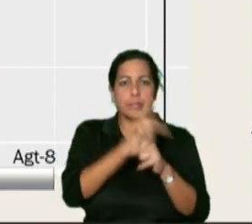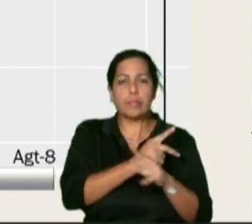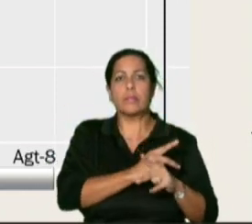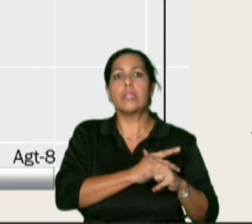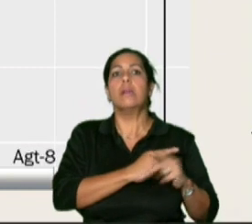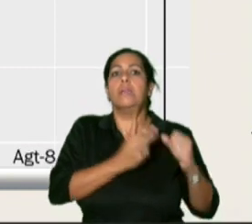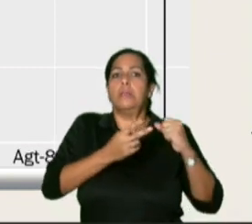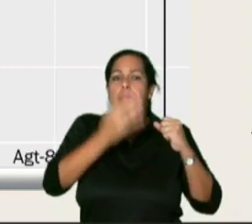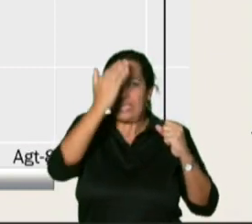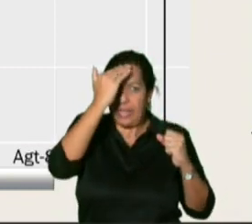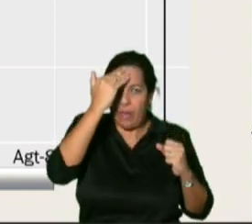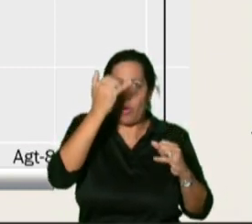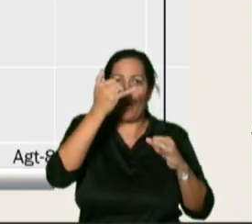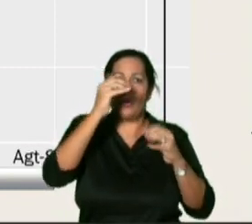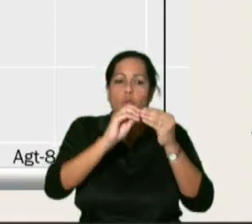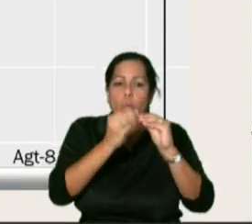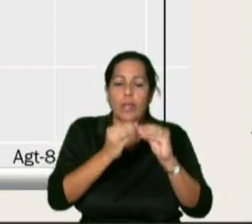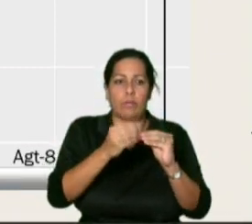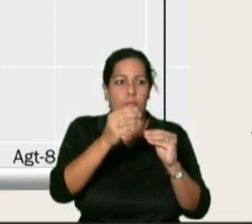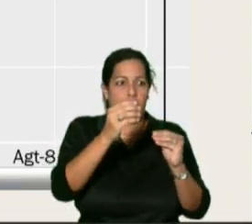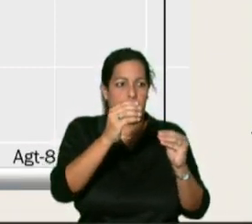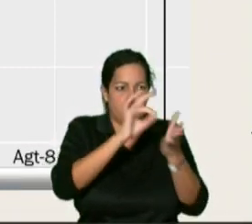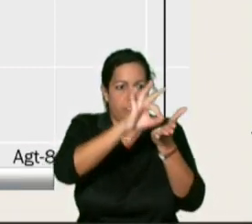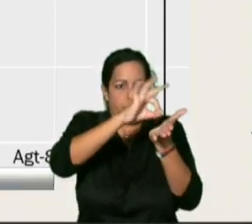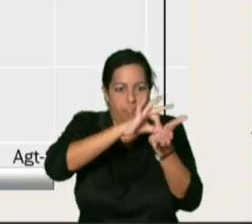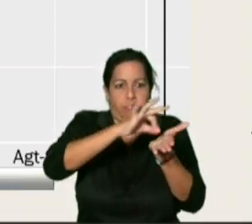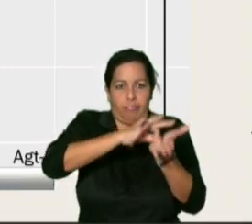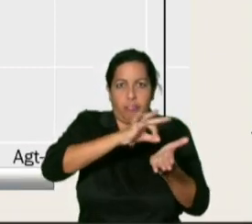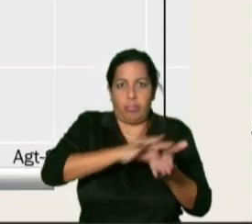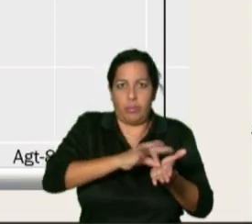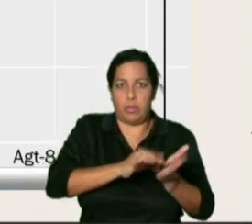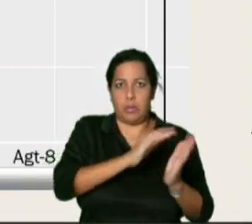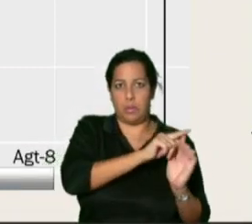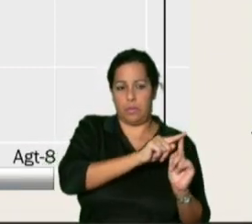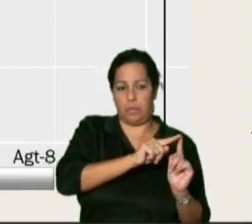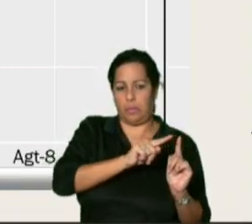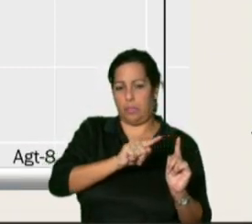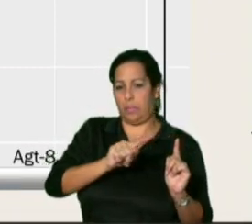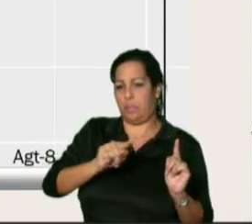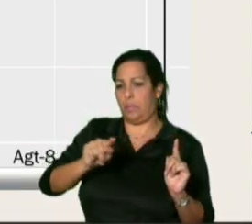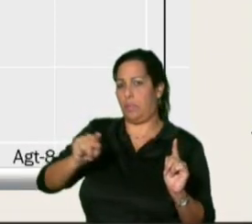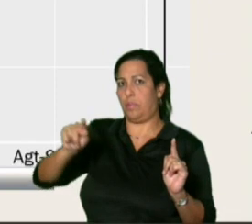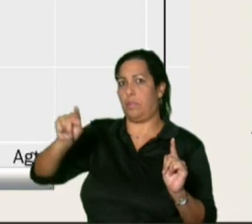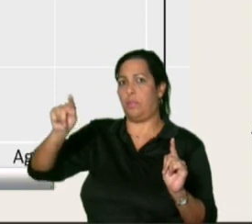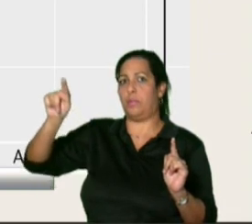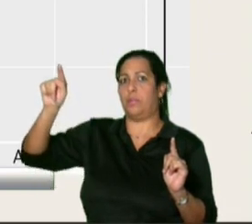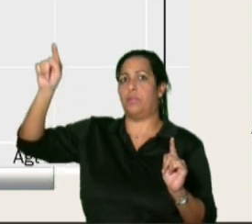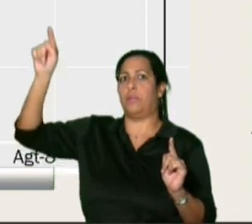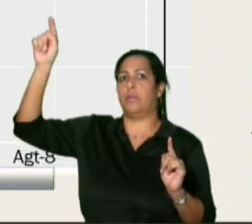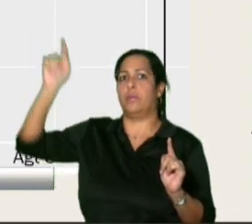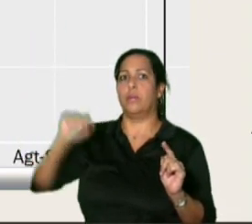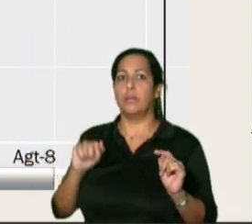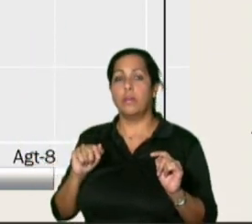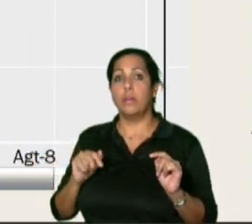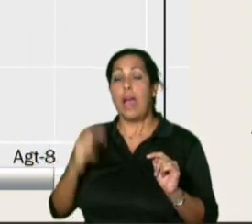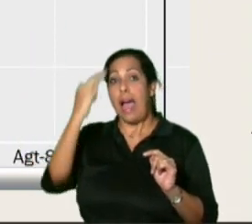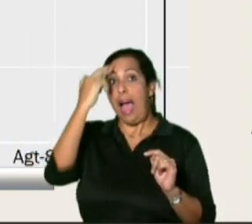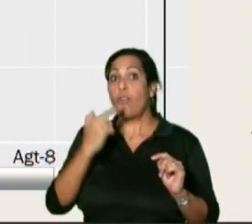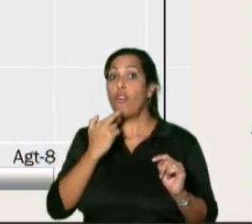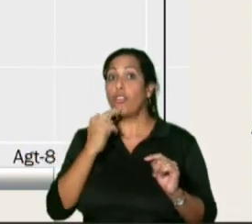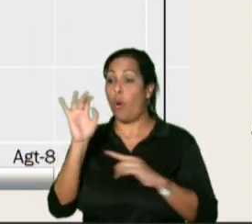manera acumulada. Fíjense que al final, ya para agosto 8, en un modelo también de Poisson, tenemos